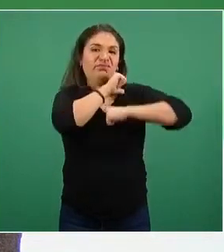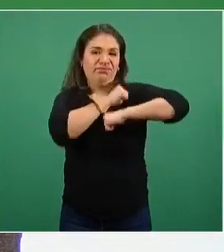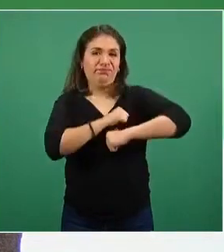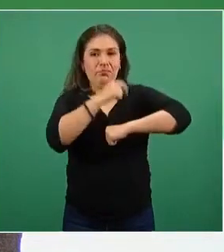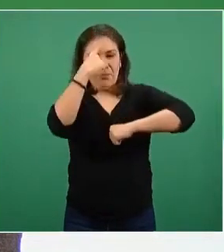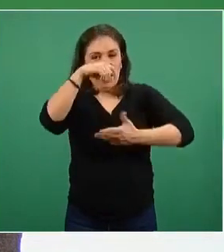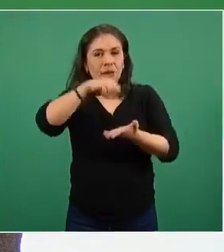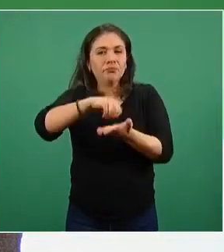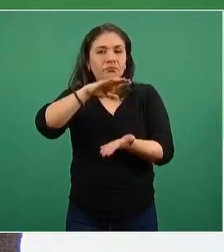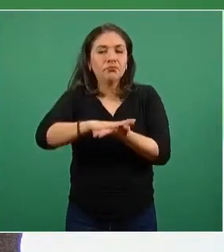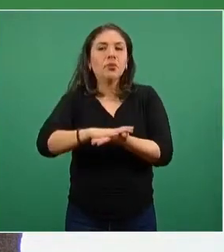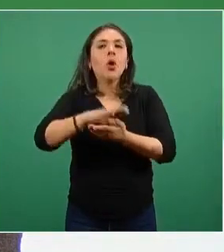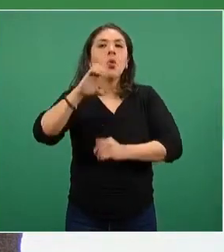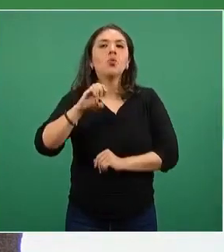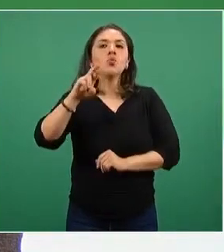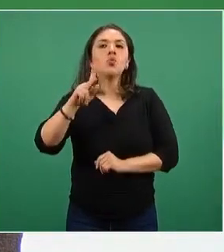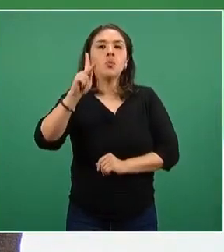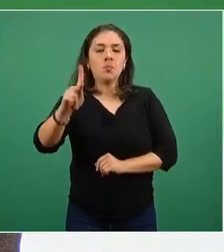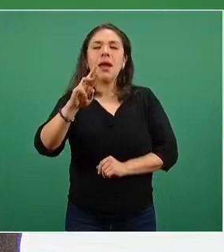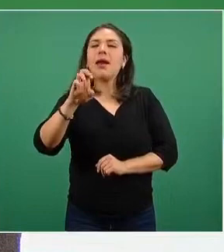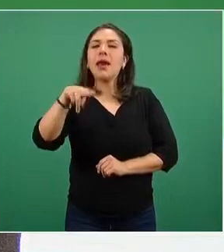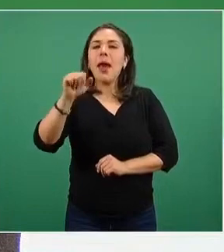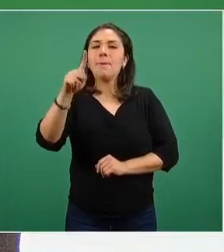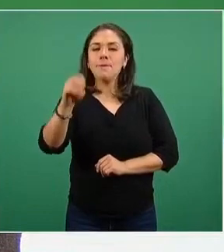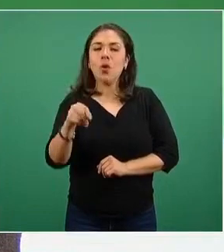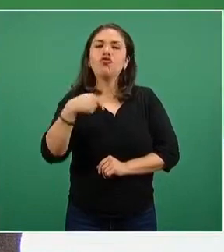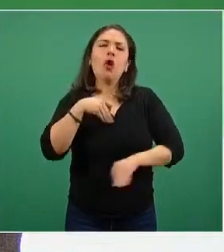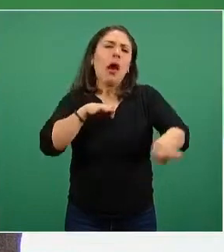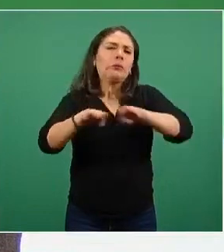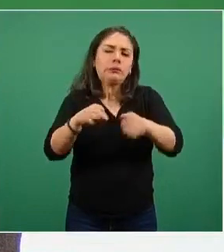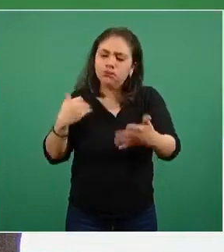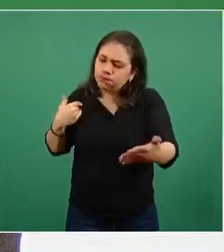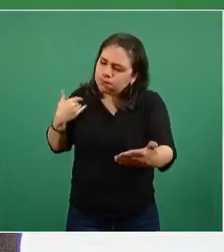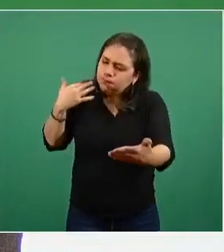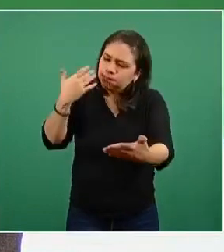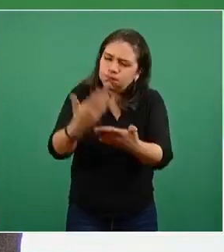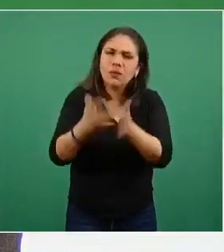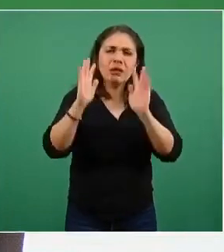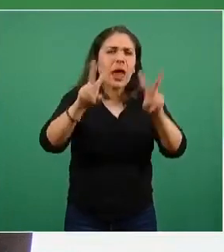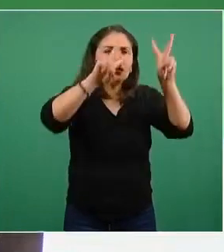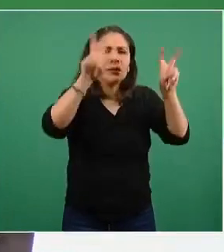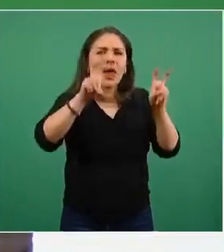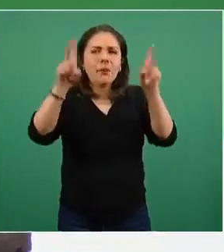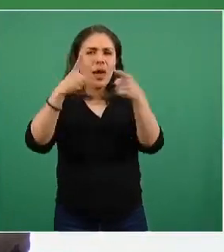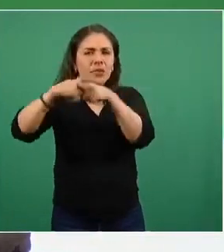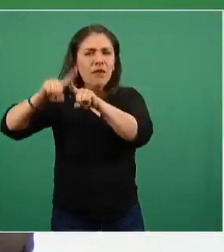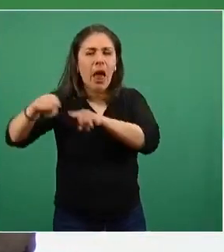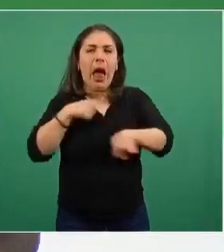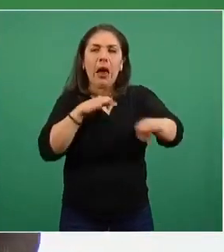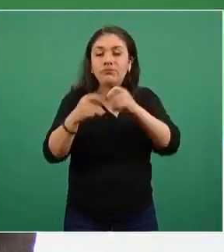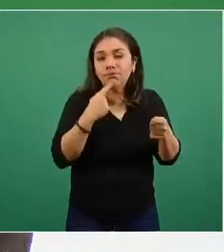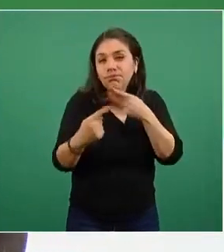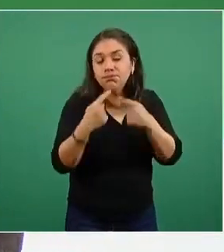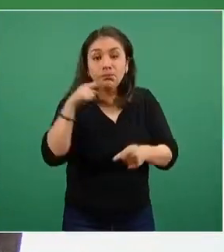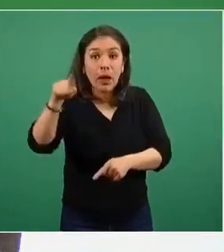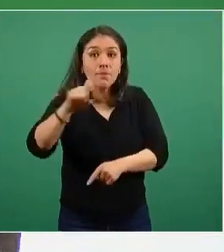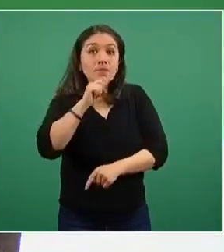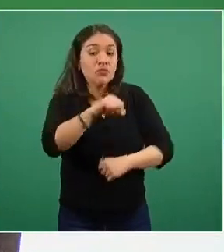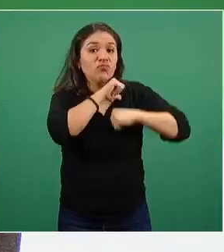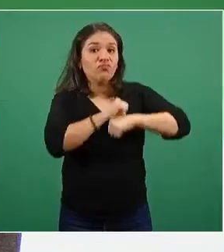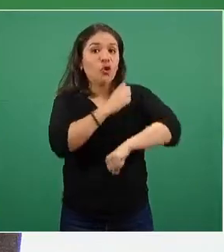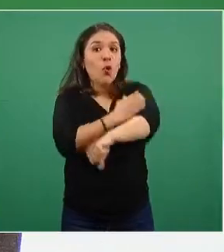del Registro Nacional de Población, RENAPO, con quien hemos venido trabajando varios temas y que es quien coordina